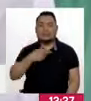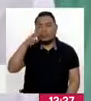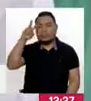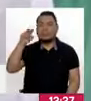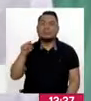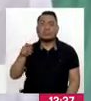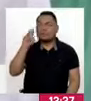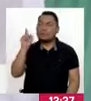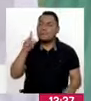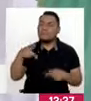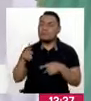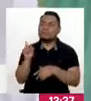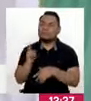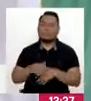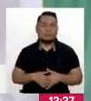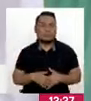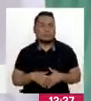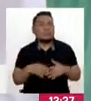porque